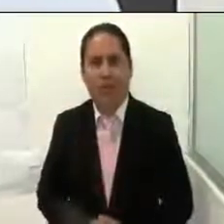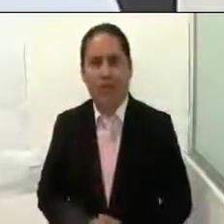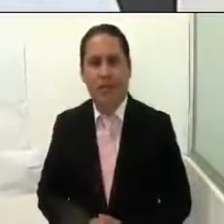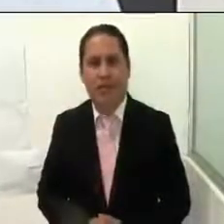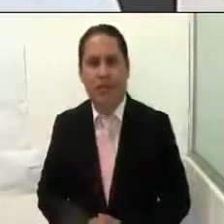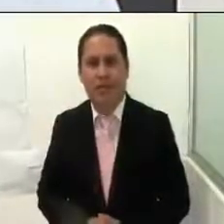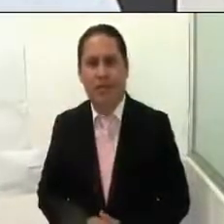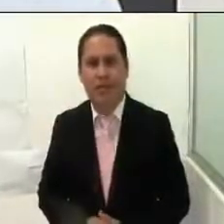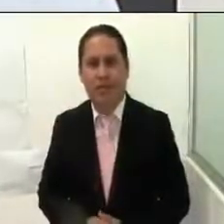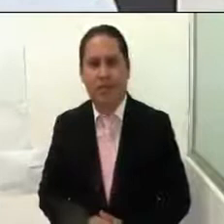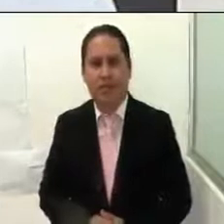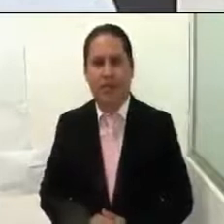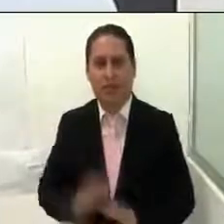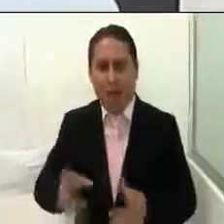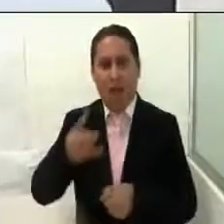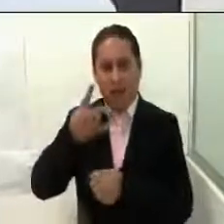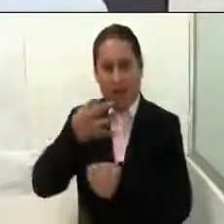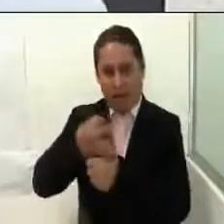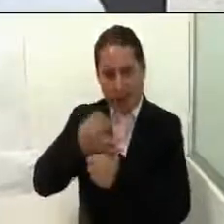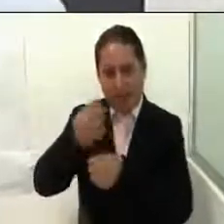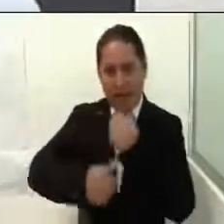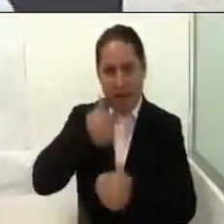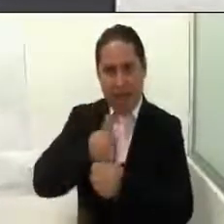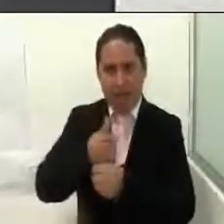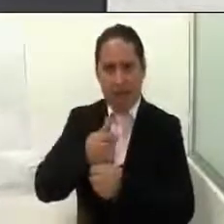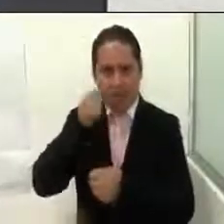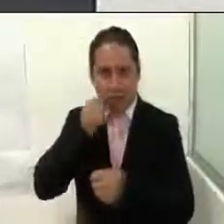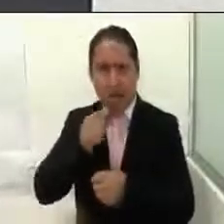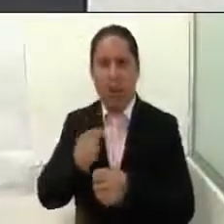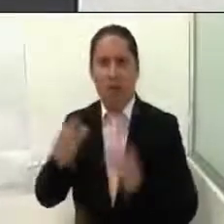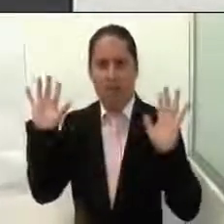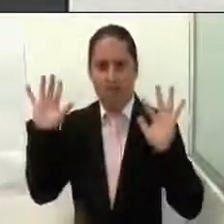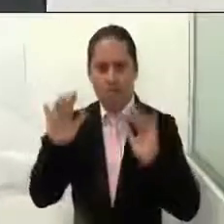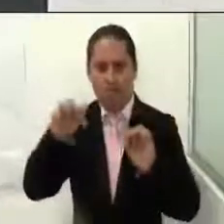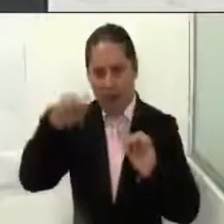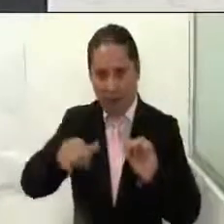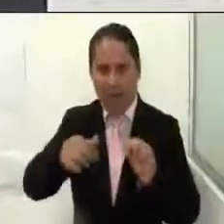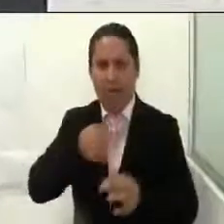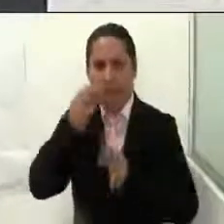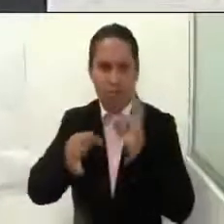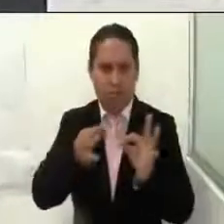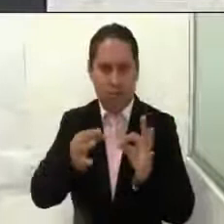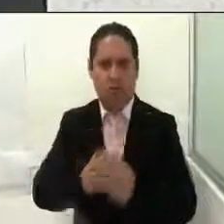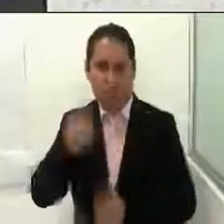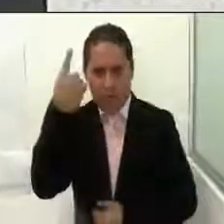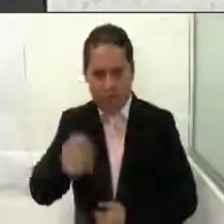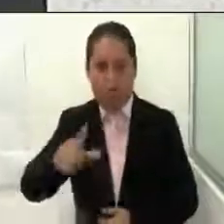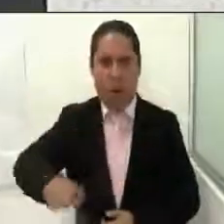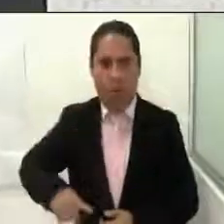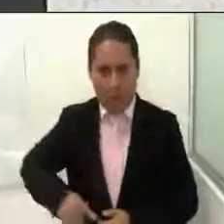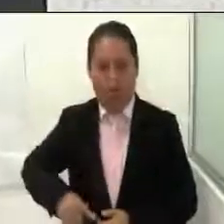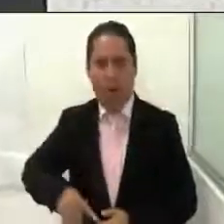el tercer año que asistimos a su comparecencia y de acuerdo a la instrucción que el ejecutivo